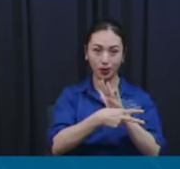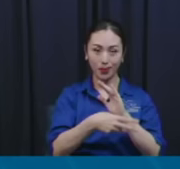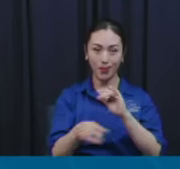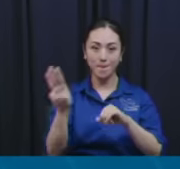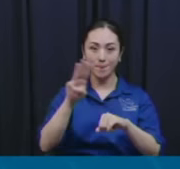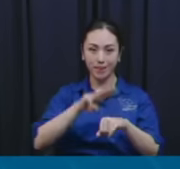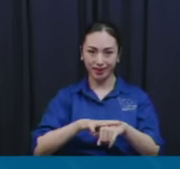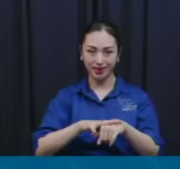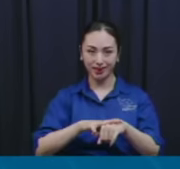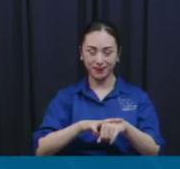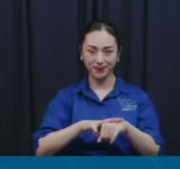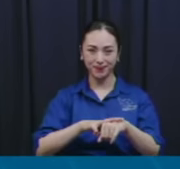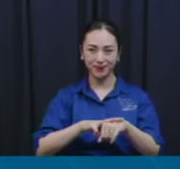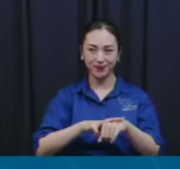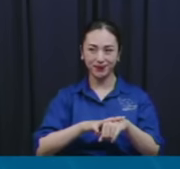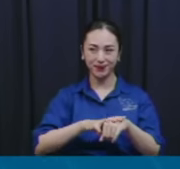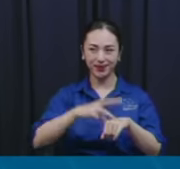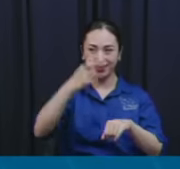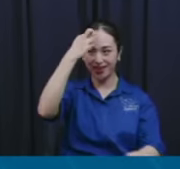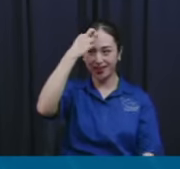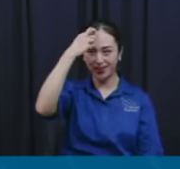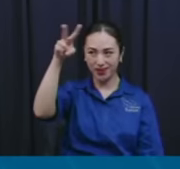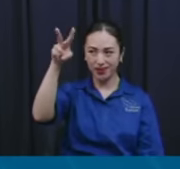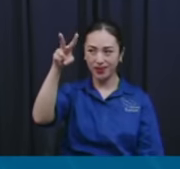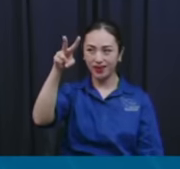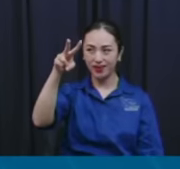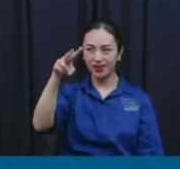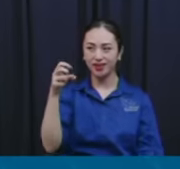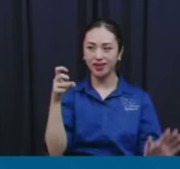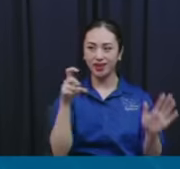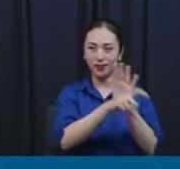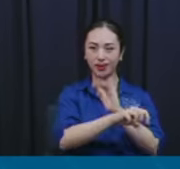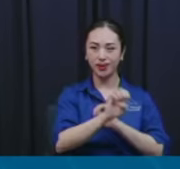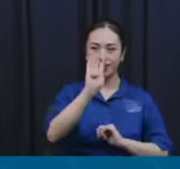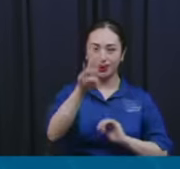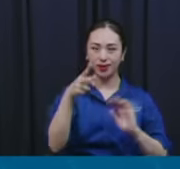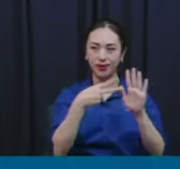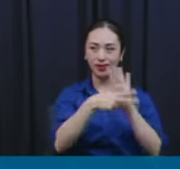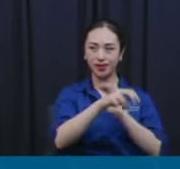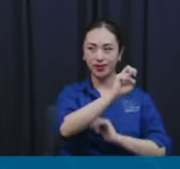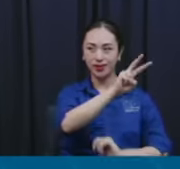más la Biblia de Dios habla hoy cuida tu